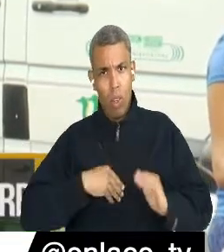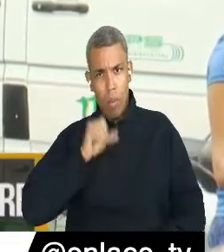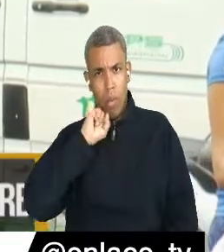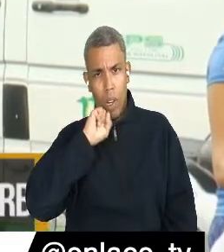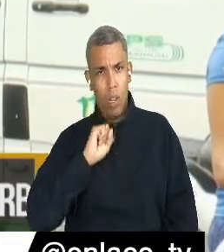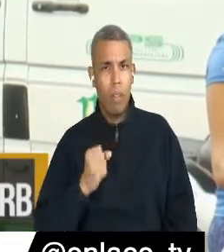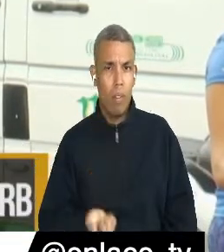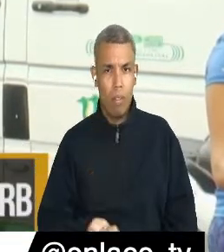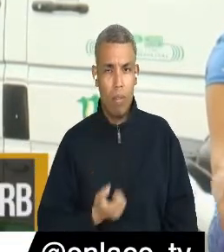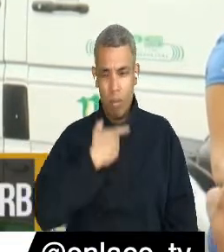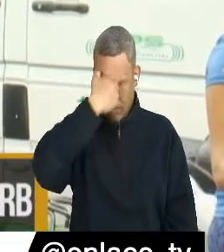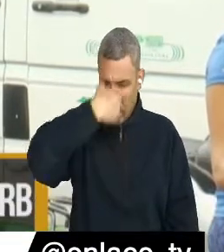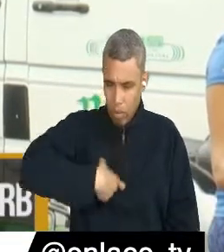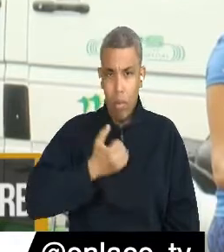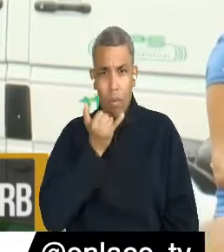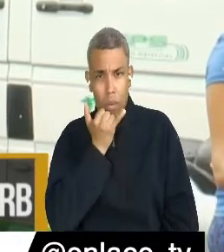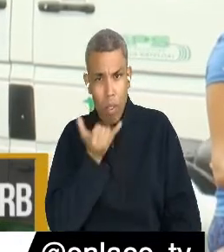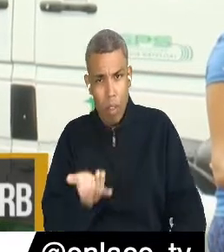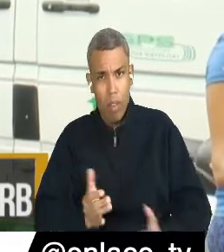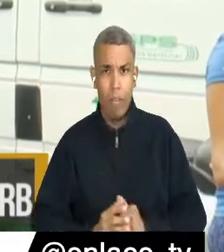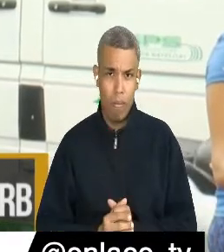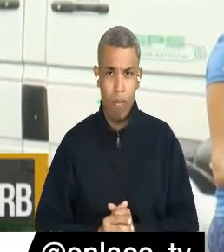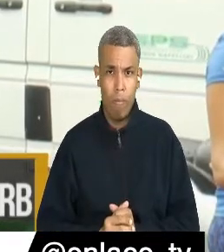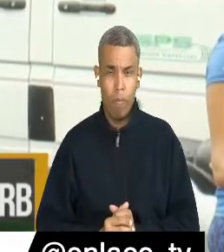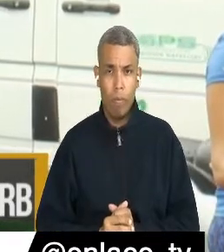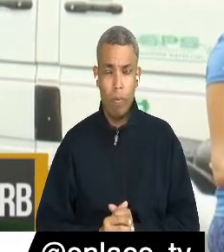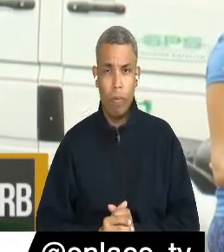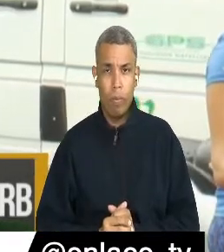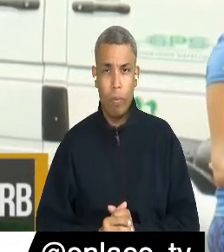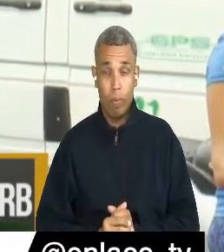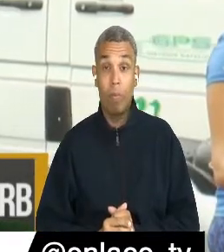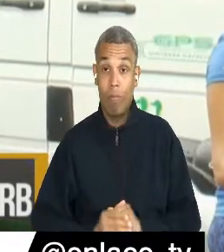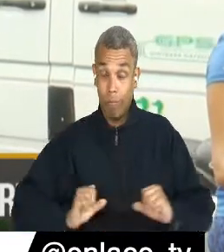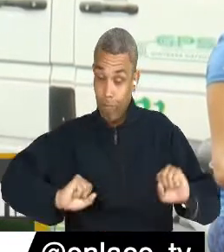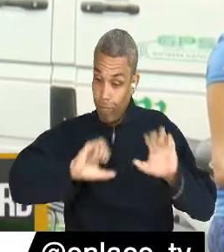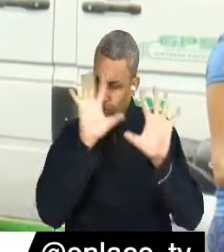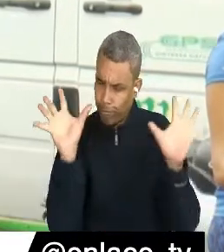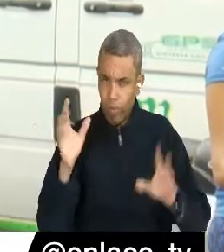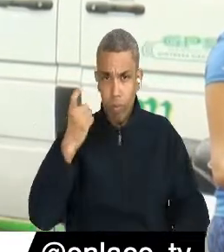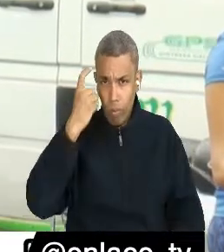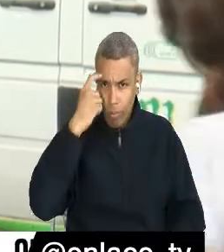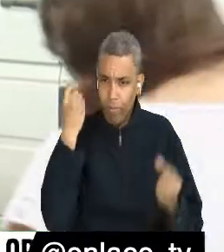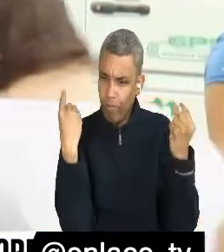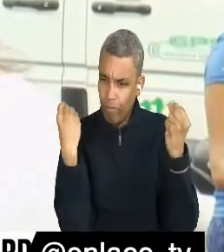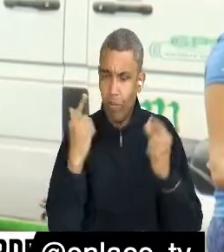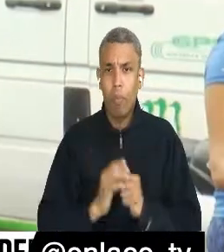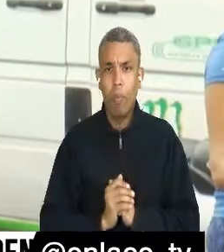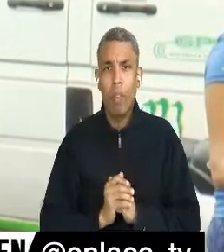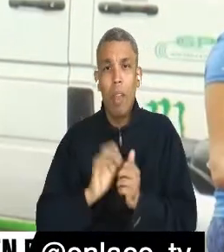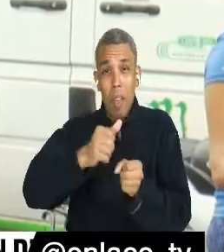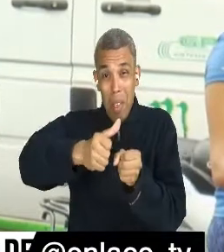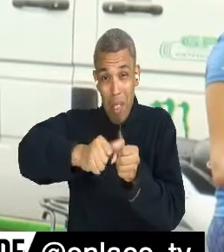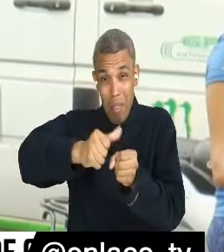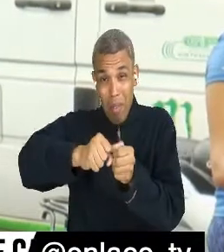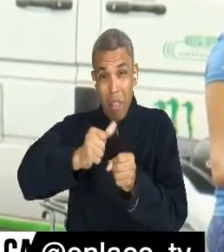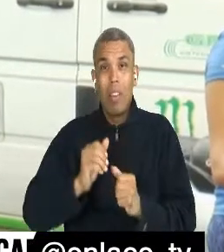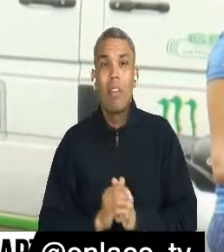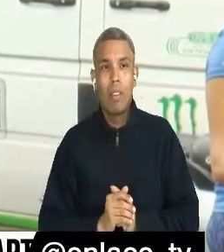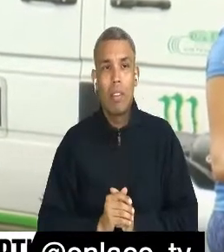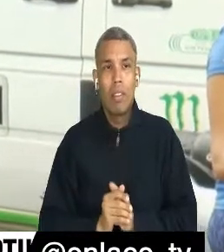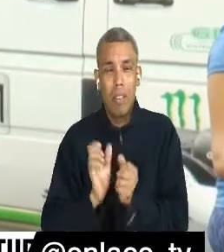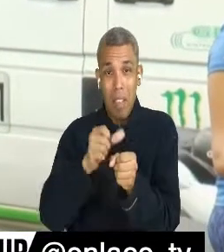de Barranca Bermeja. Pero de otra parte también tenemos algo muy claro. Juan Carlos Echeverri pareciera que tuviese más poder